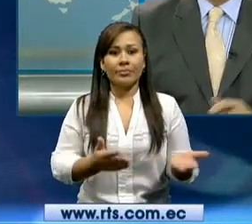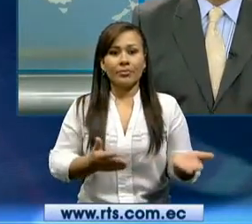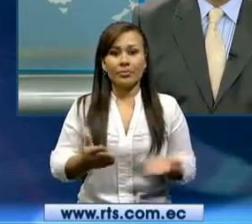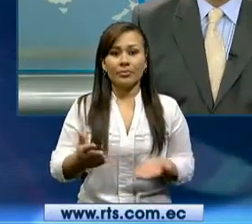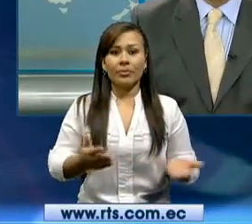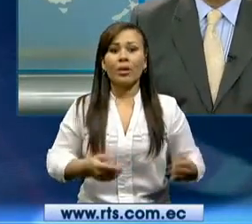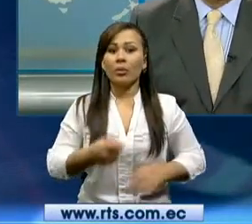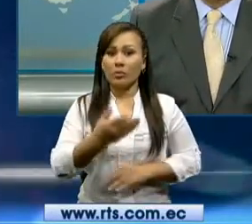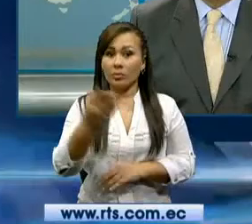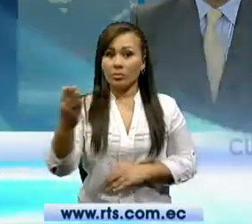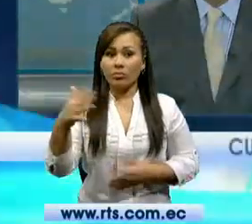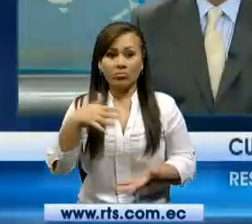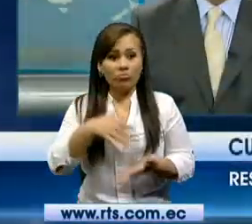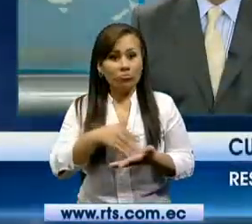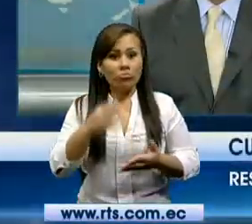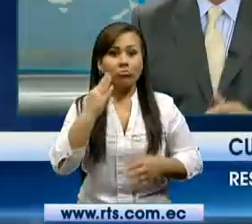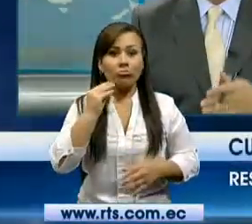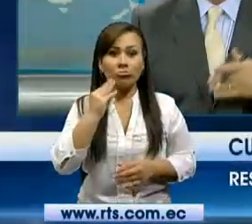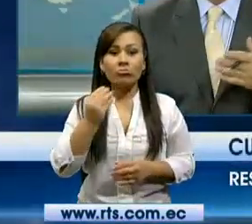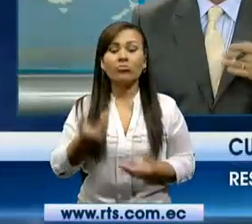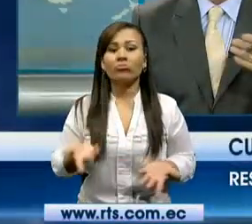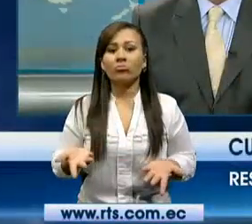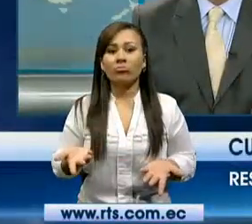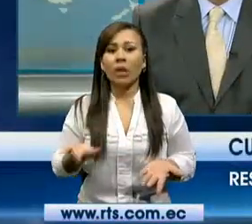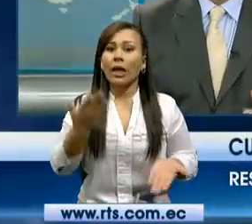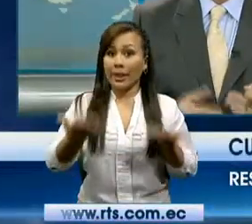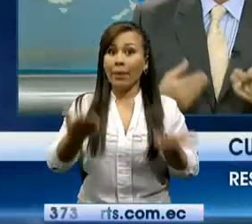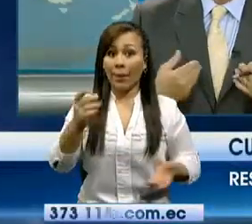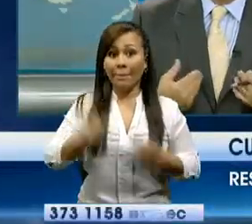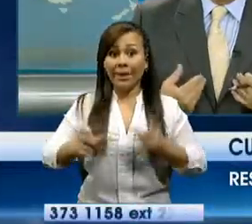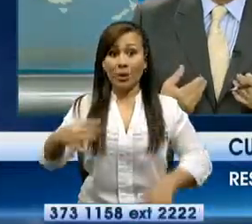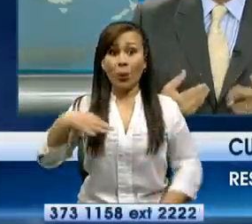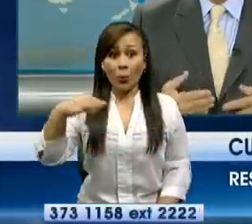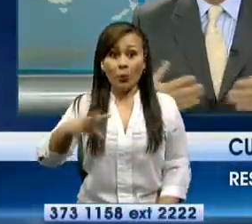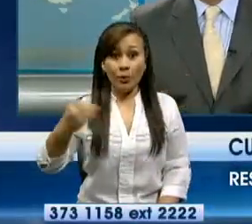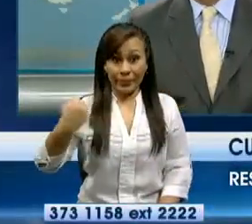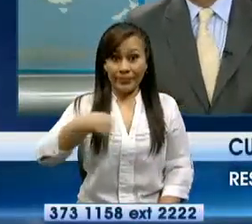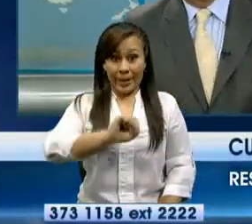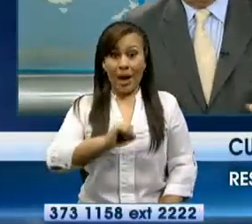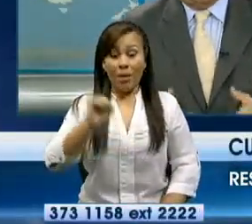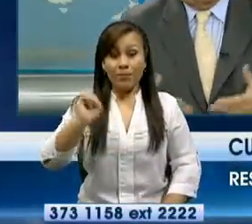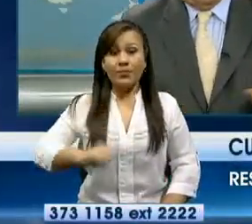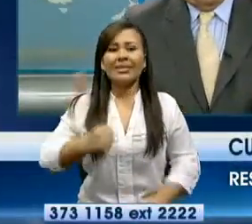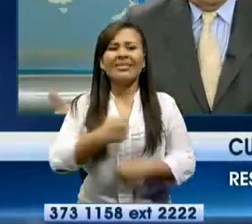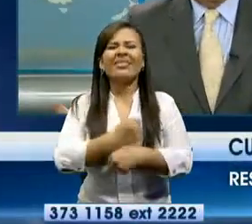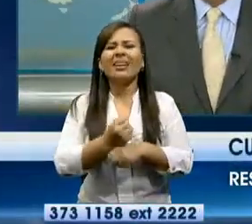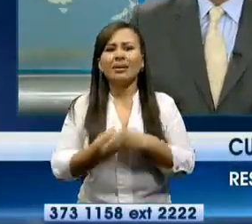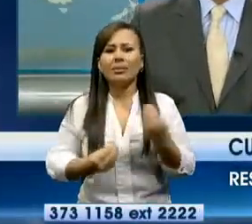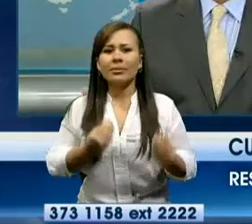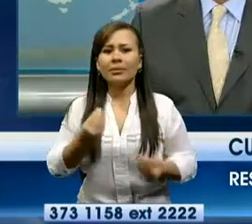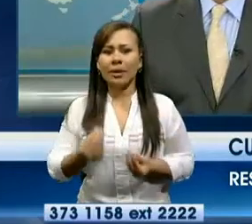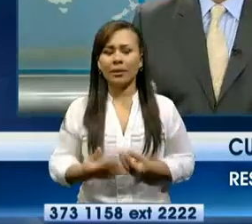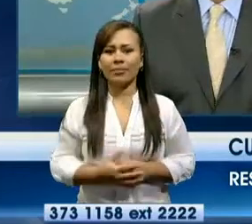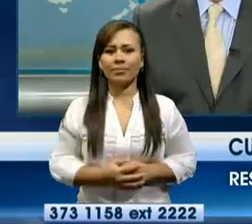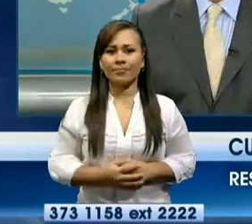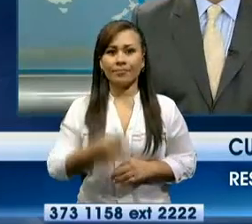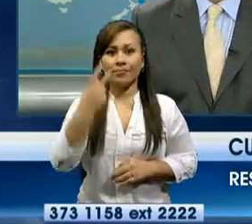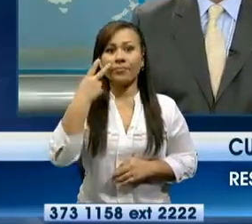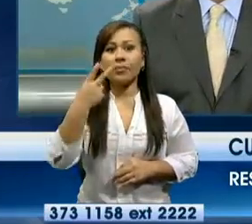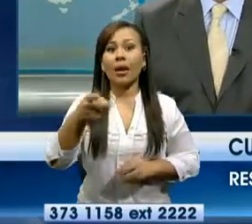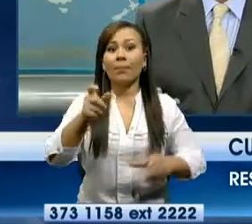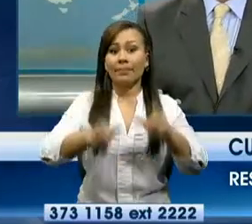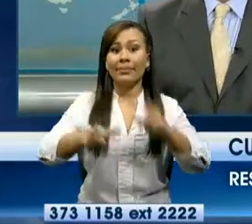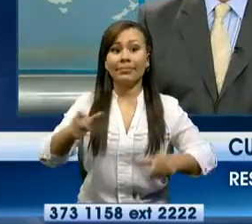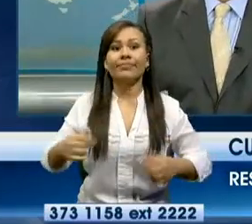lógicamente son gente preparada, pero hay mucha gente que podría servir voluntariamente. Sin embargo, lamentablemente vimos que hubo gente que lo